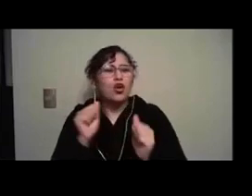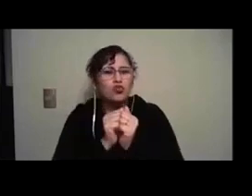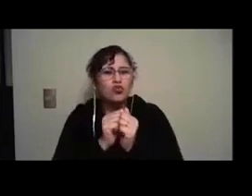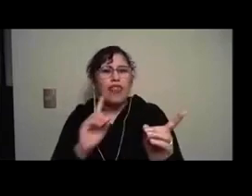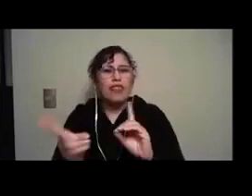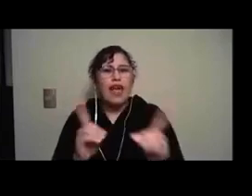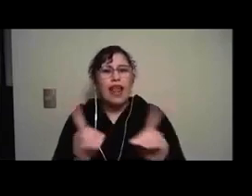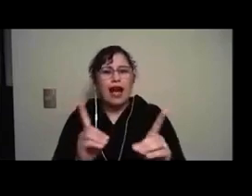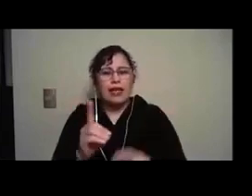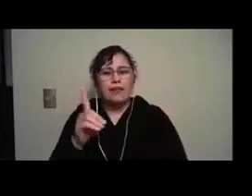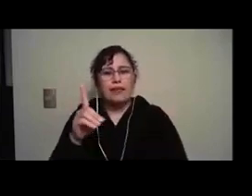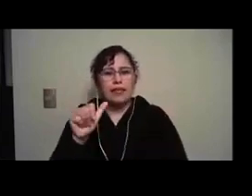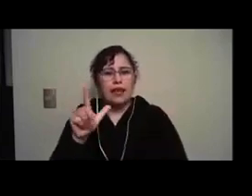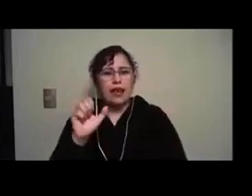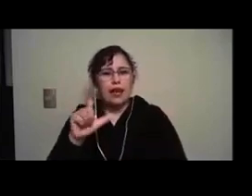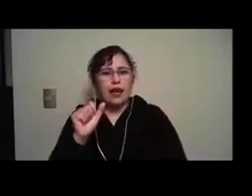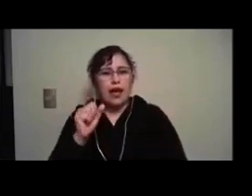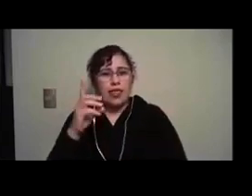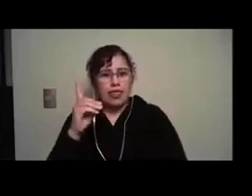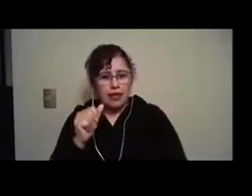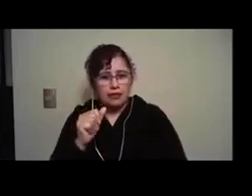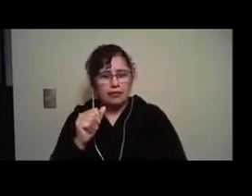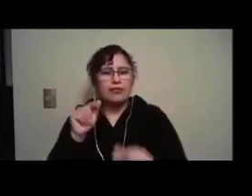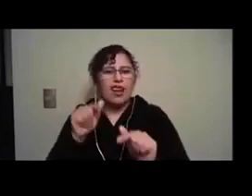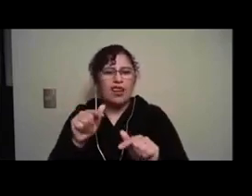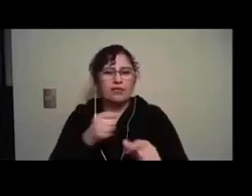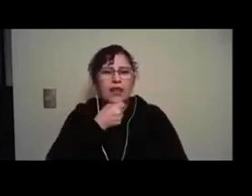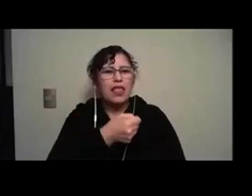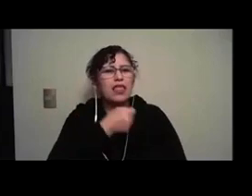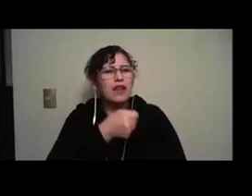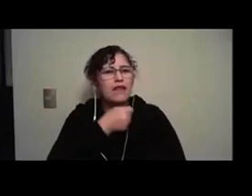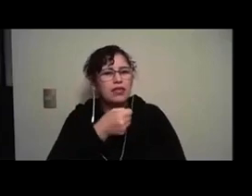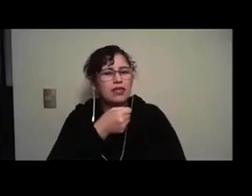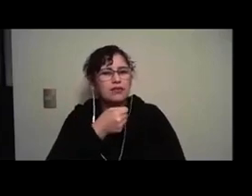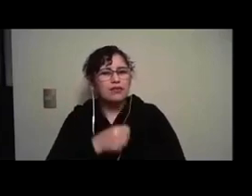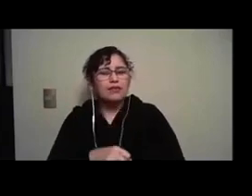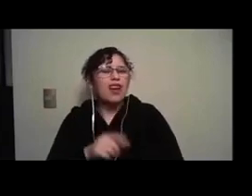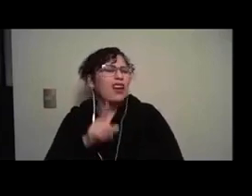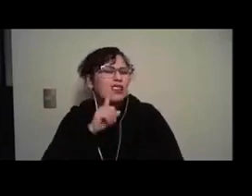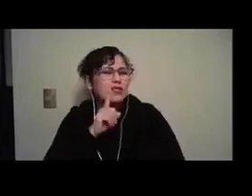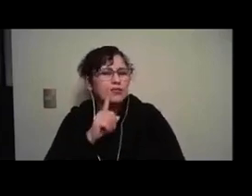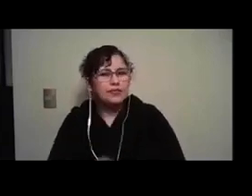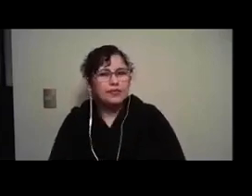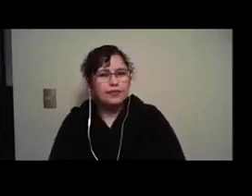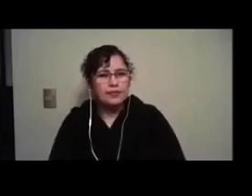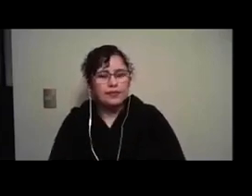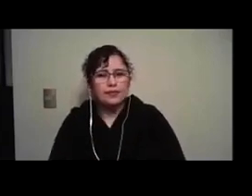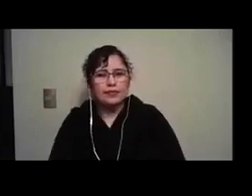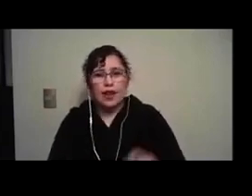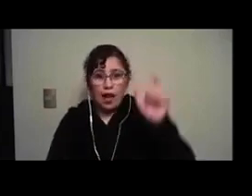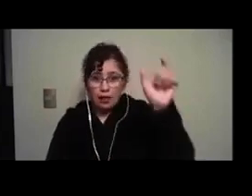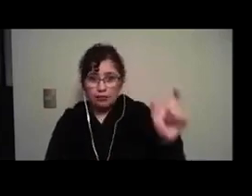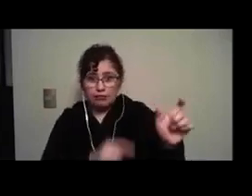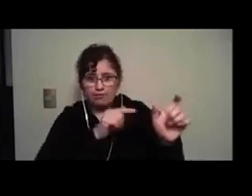breve entrevista que dura como cerca de 6 o 7 minutos, donde se le hace una entrevista a una de las referentes nacionales